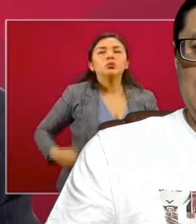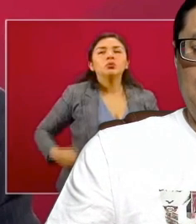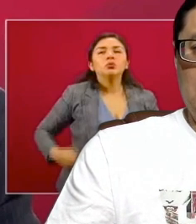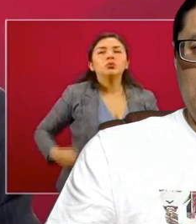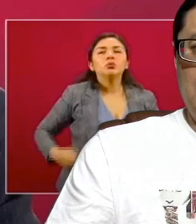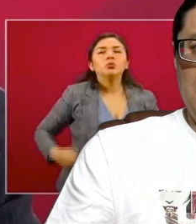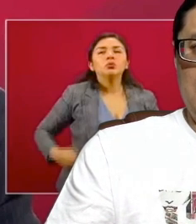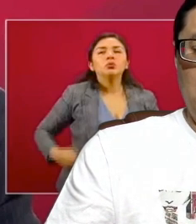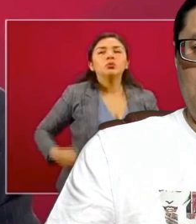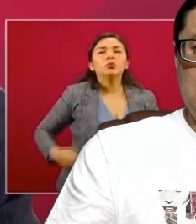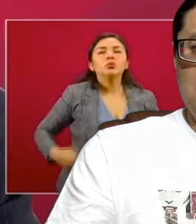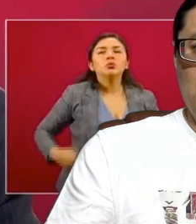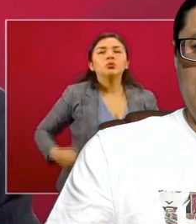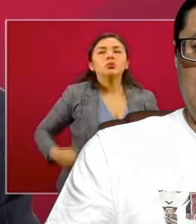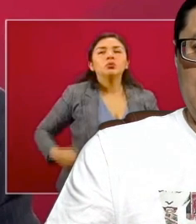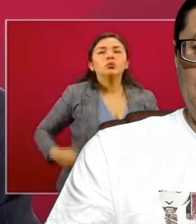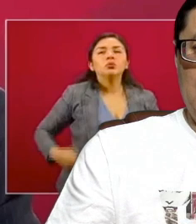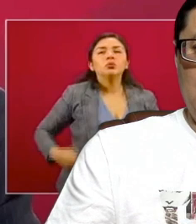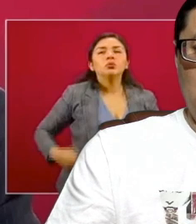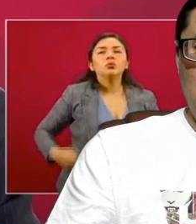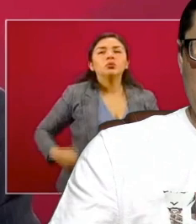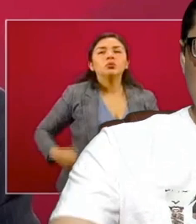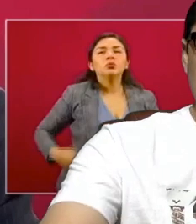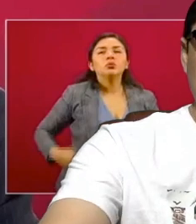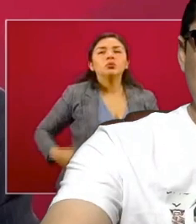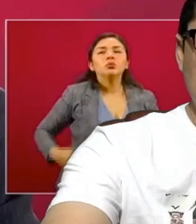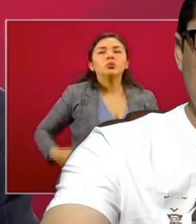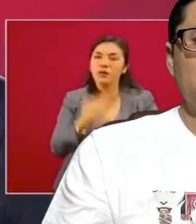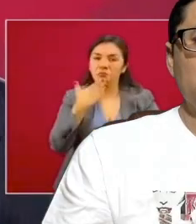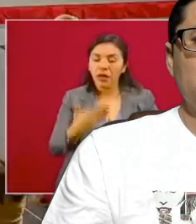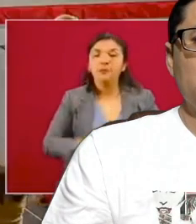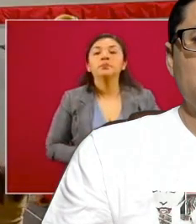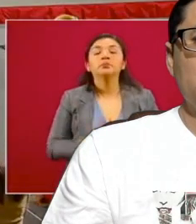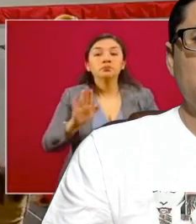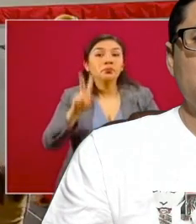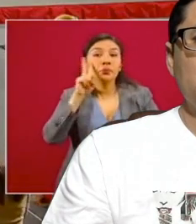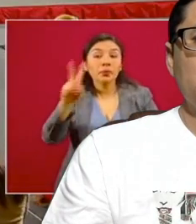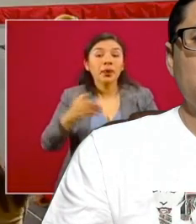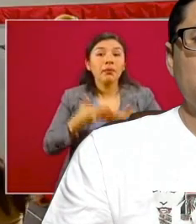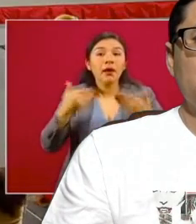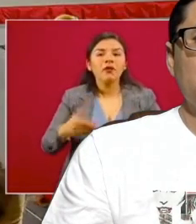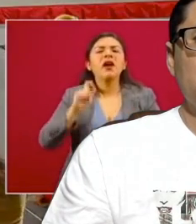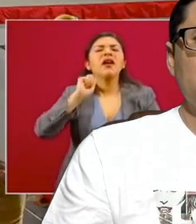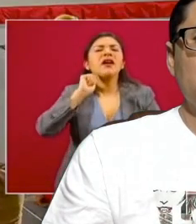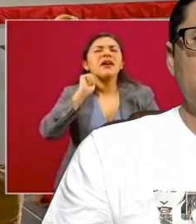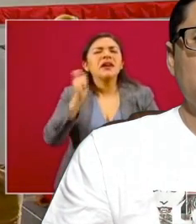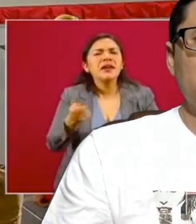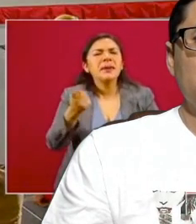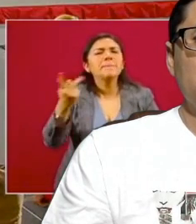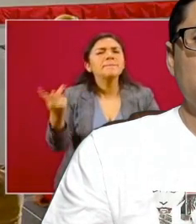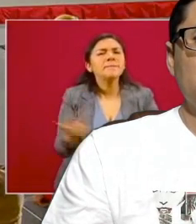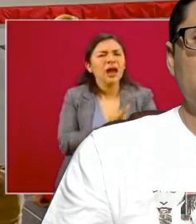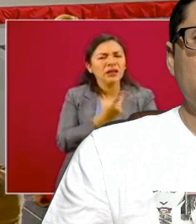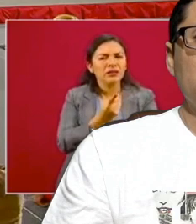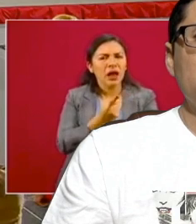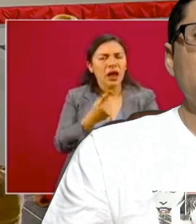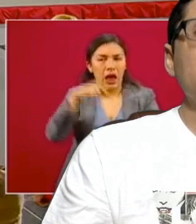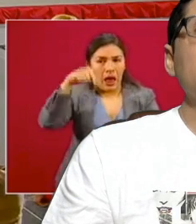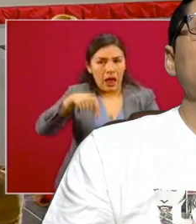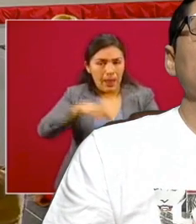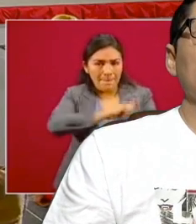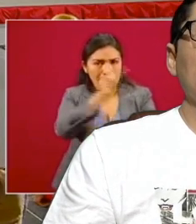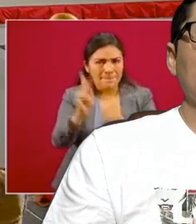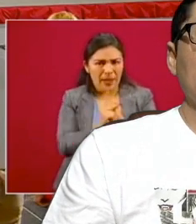está el panorama del COVID-19 en México. Escuchemos. Veamos entonces lo que está ocurriendo a nivel del